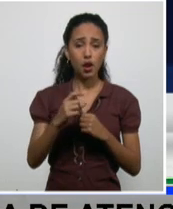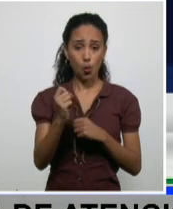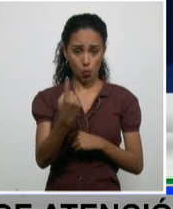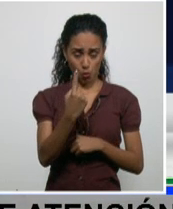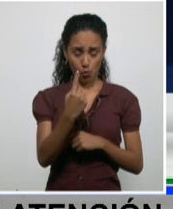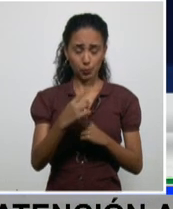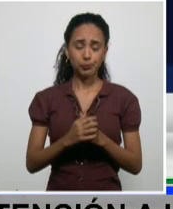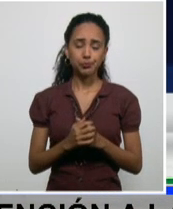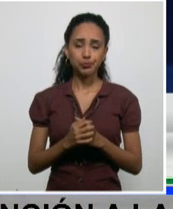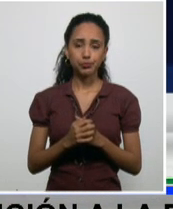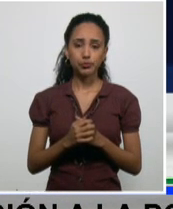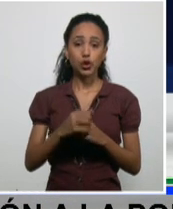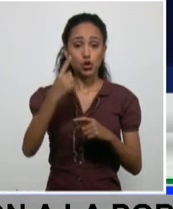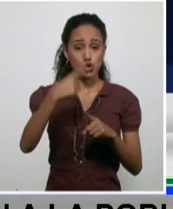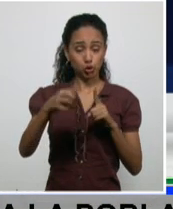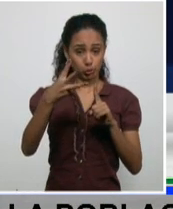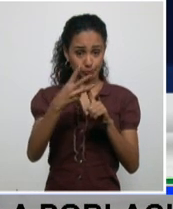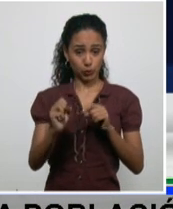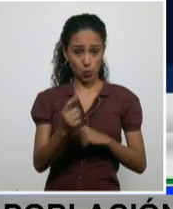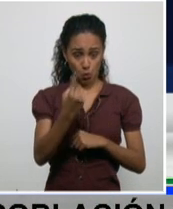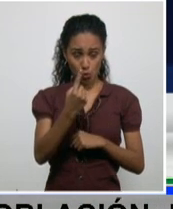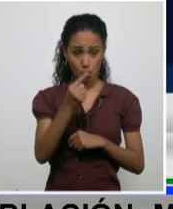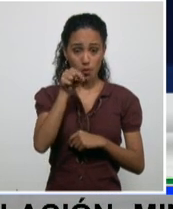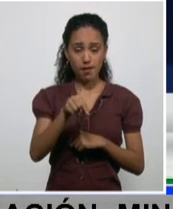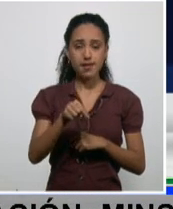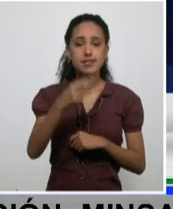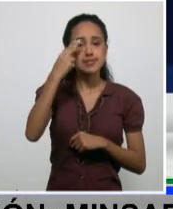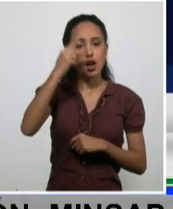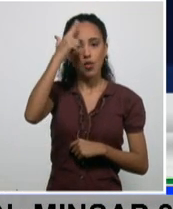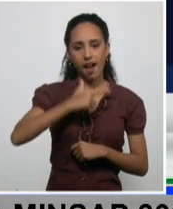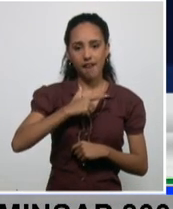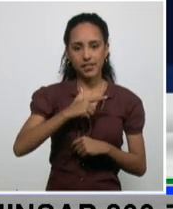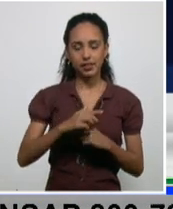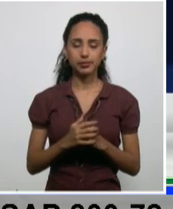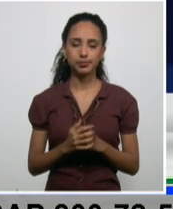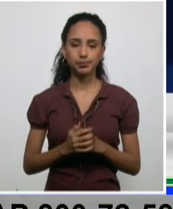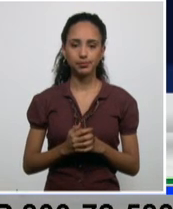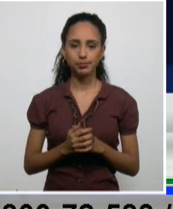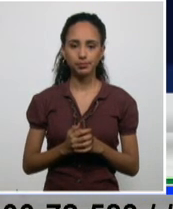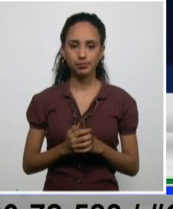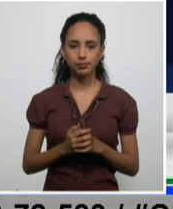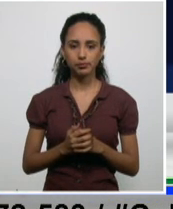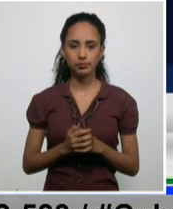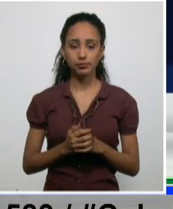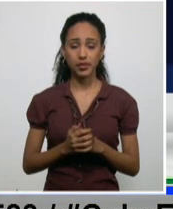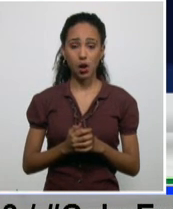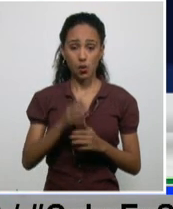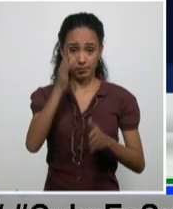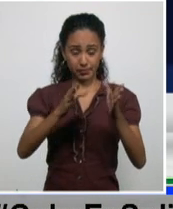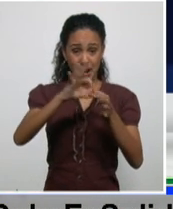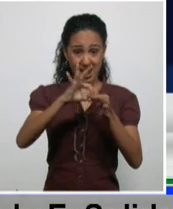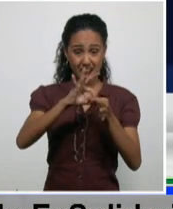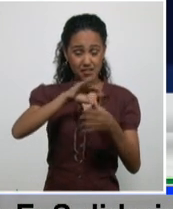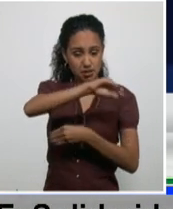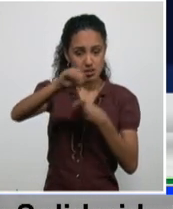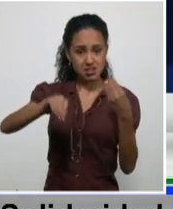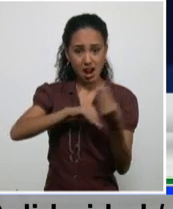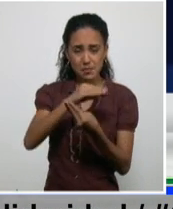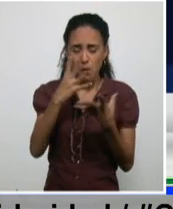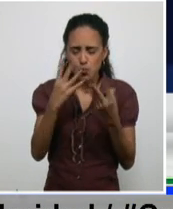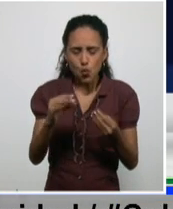Muñoz, y otro del Antonio Luaces de Ciego de Ávila. Y de grave a crítica,